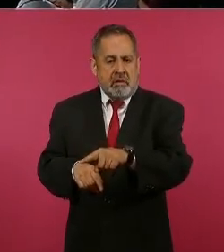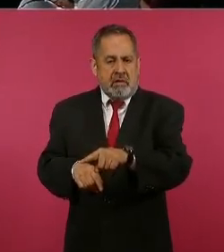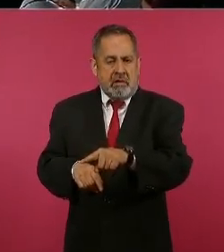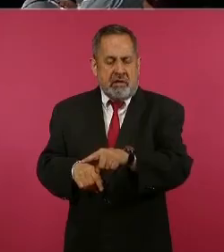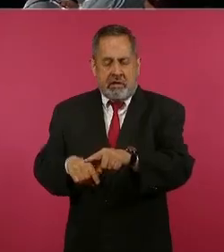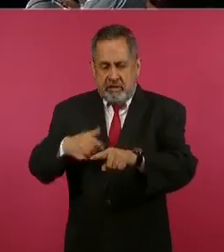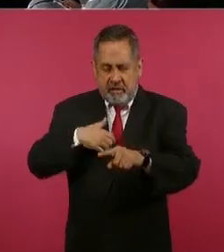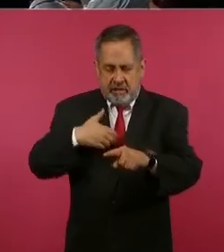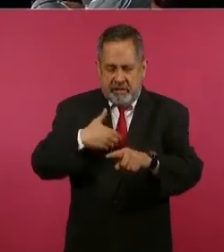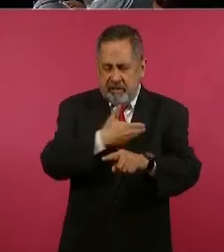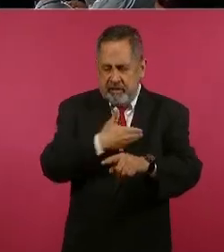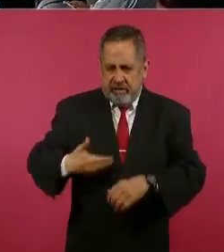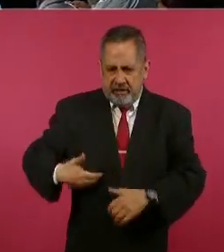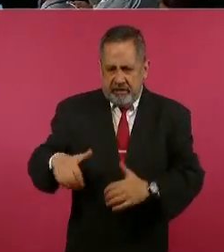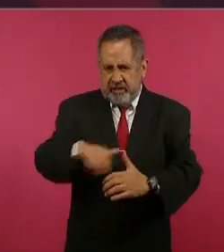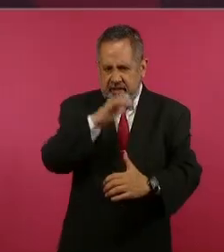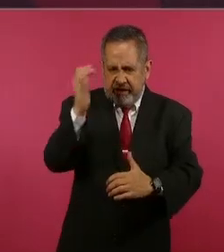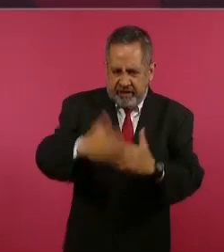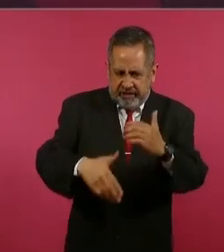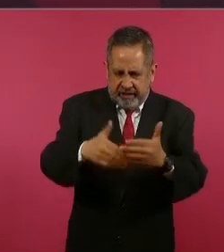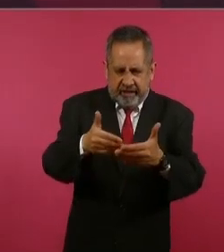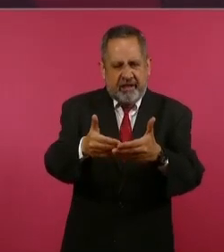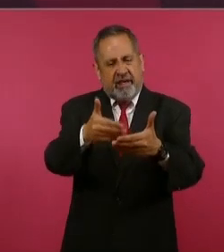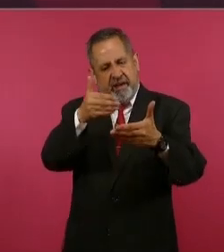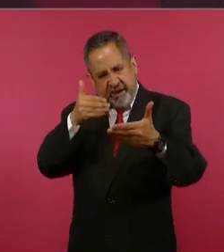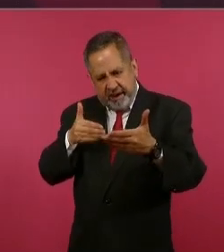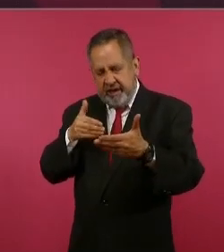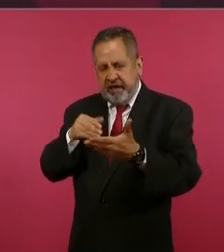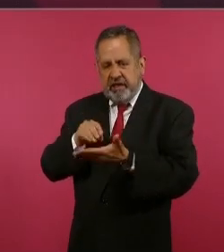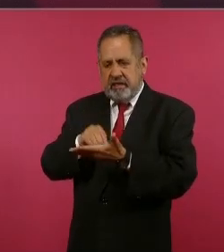antes de terminar